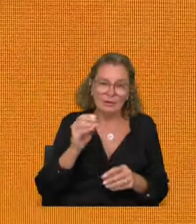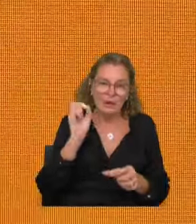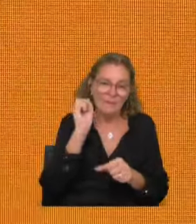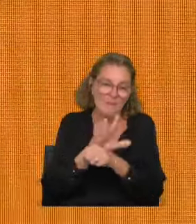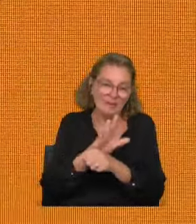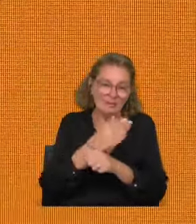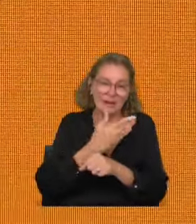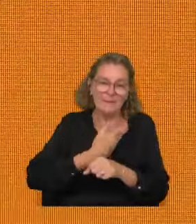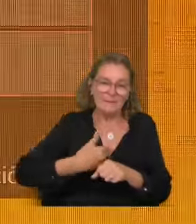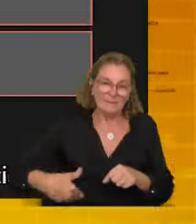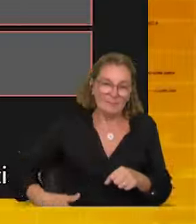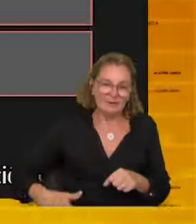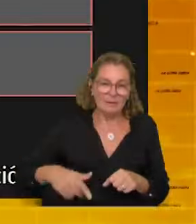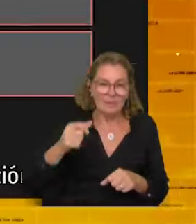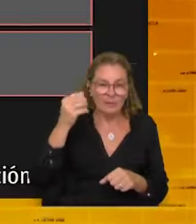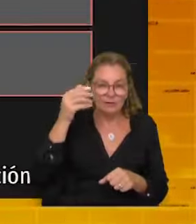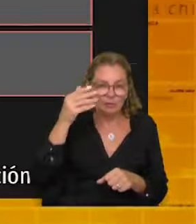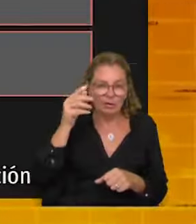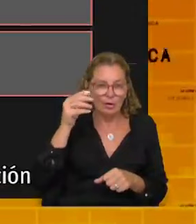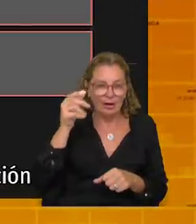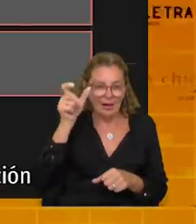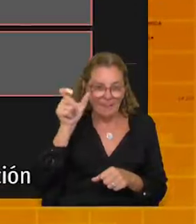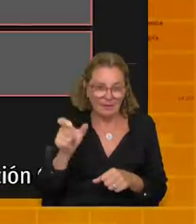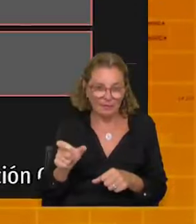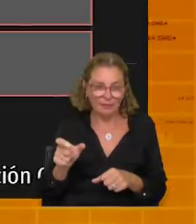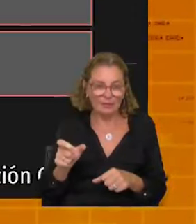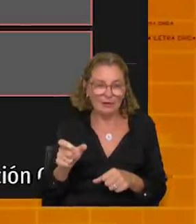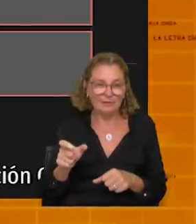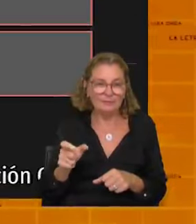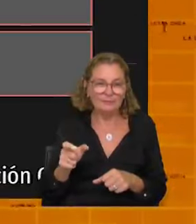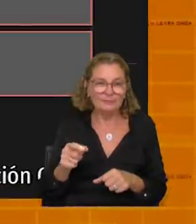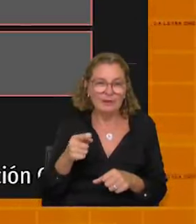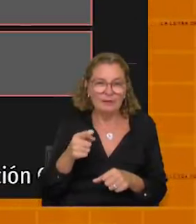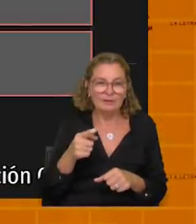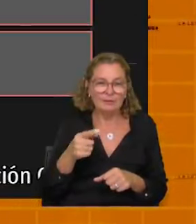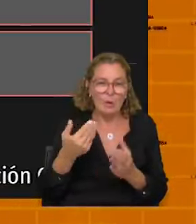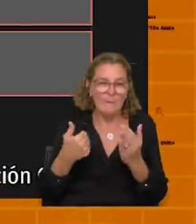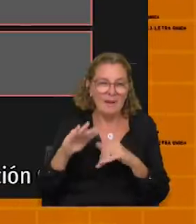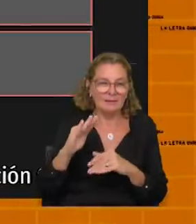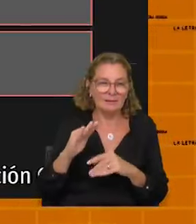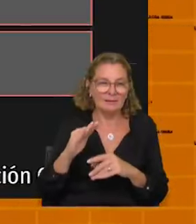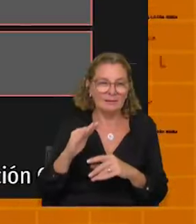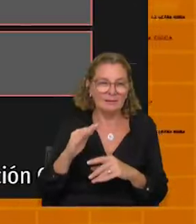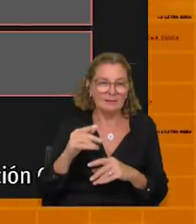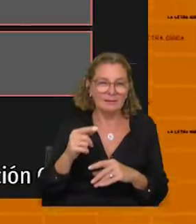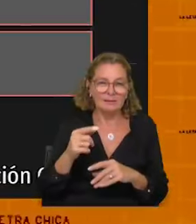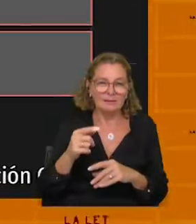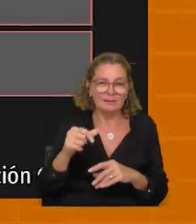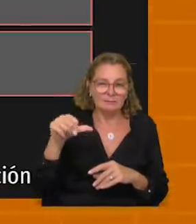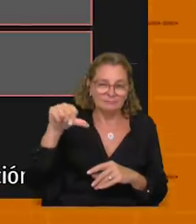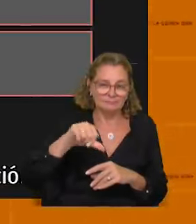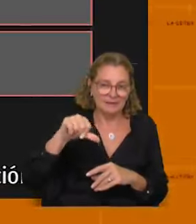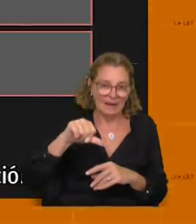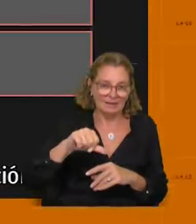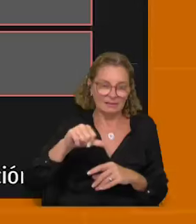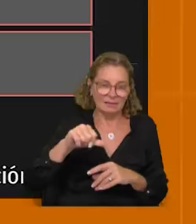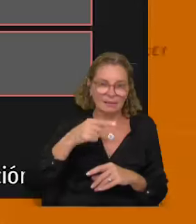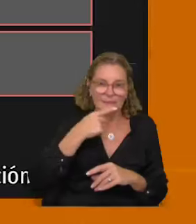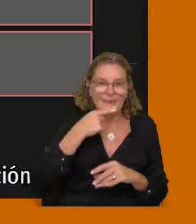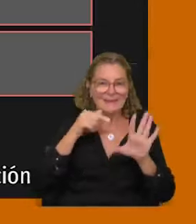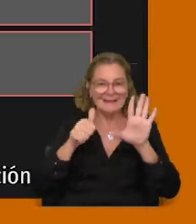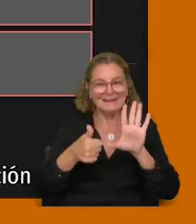originalmente habían sido emitidos por actores del gobierno eh Son los que tienen mayor nivel de comentarios negativos ahí vemos un